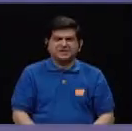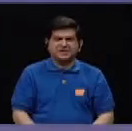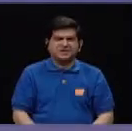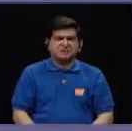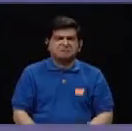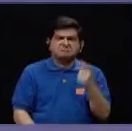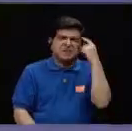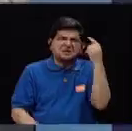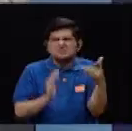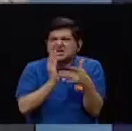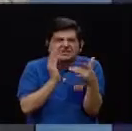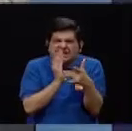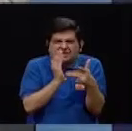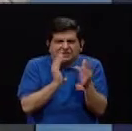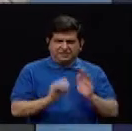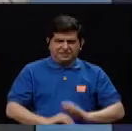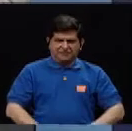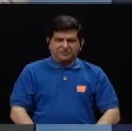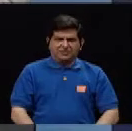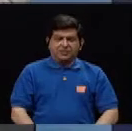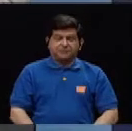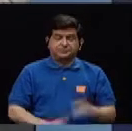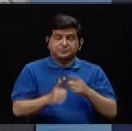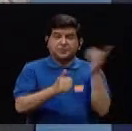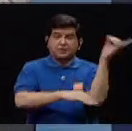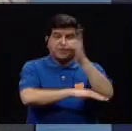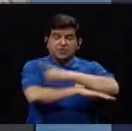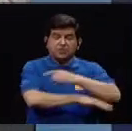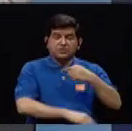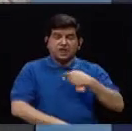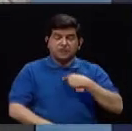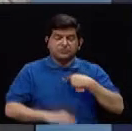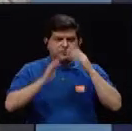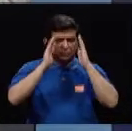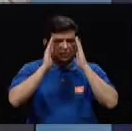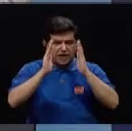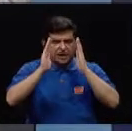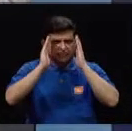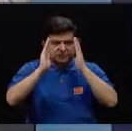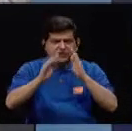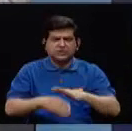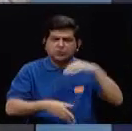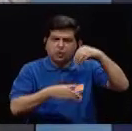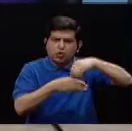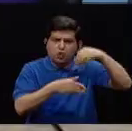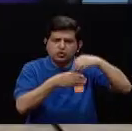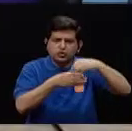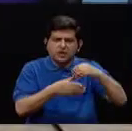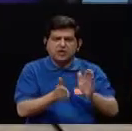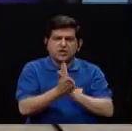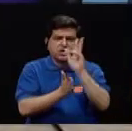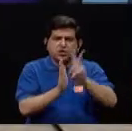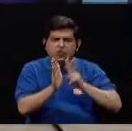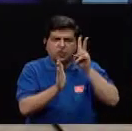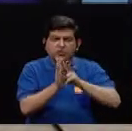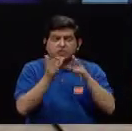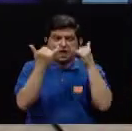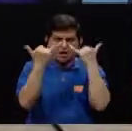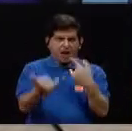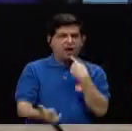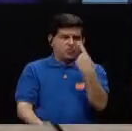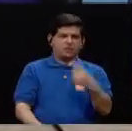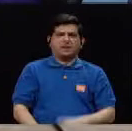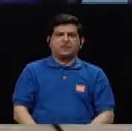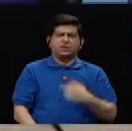meramente técnica. Y los primeros días empecé a poner atención del contenido del documental y ahora